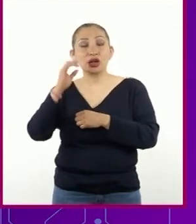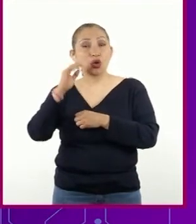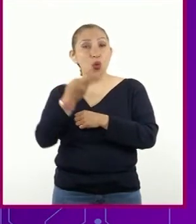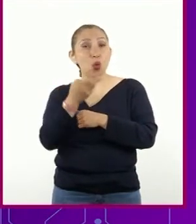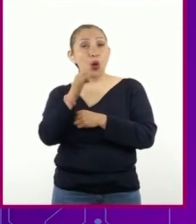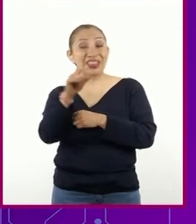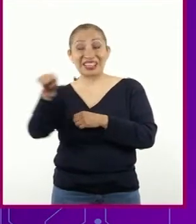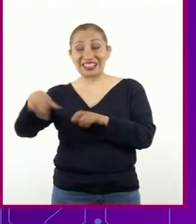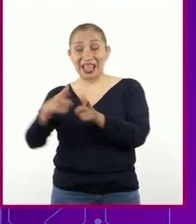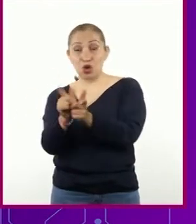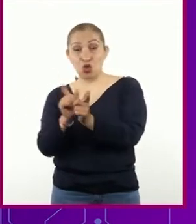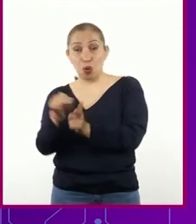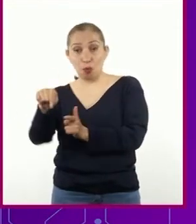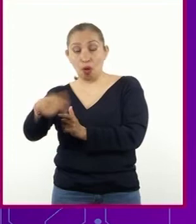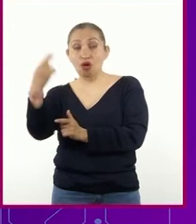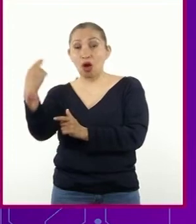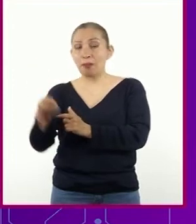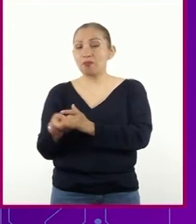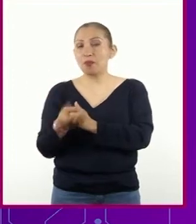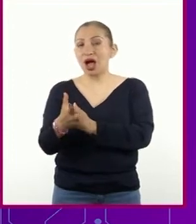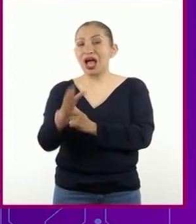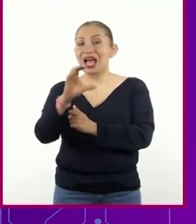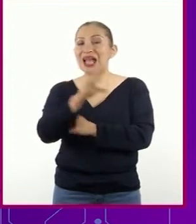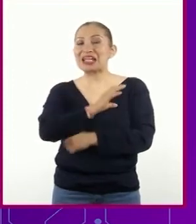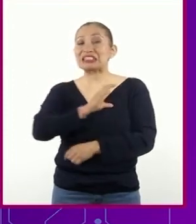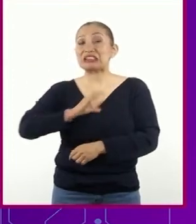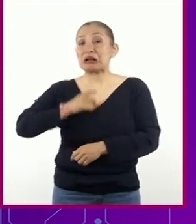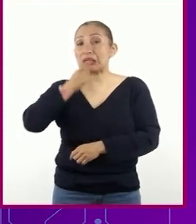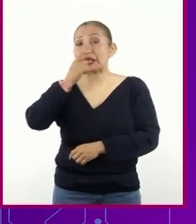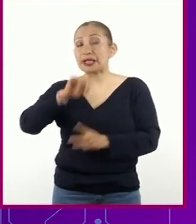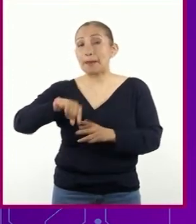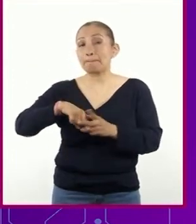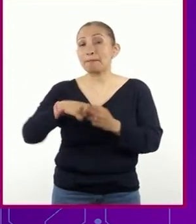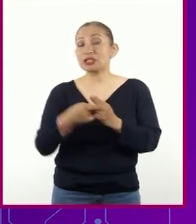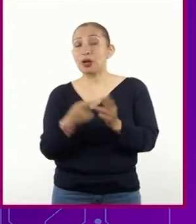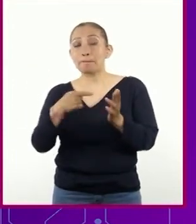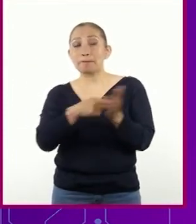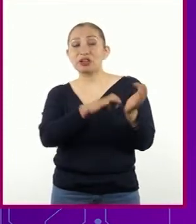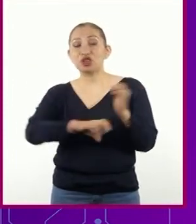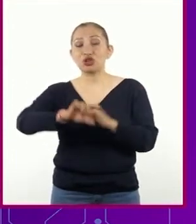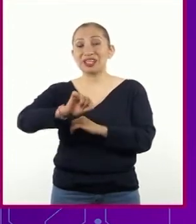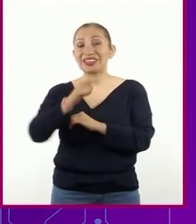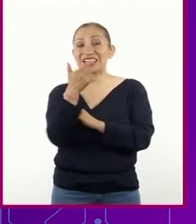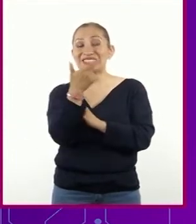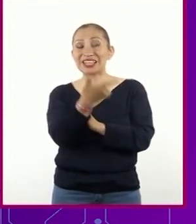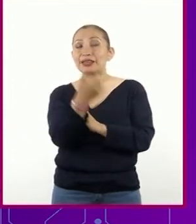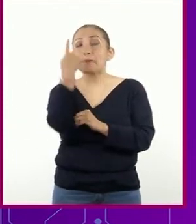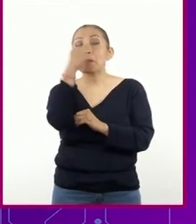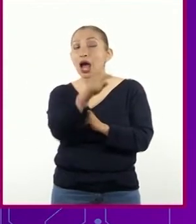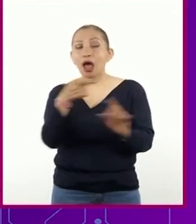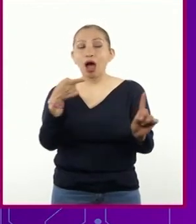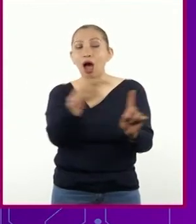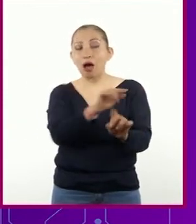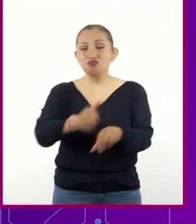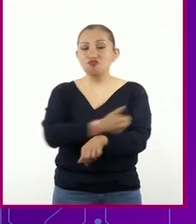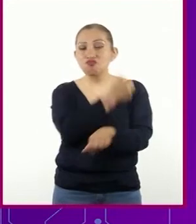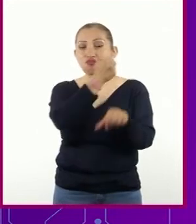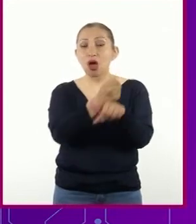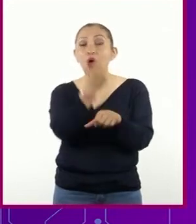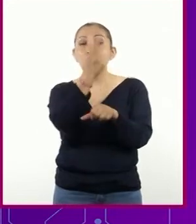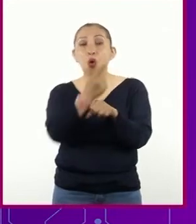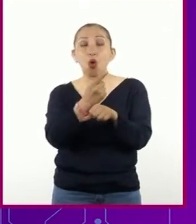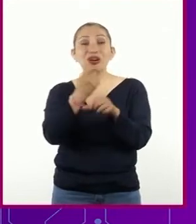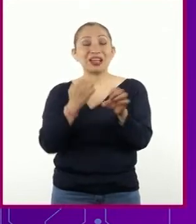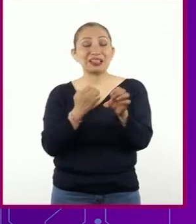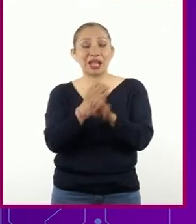grupo guerrillero, autodenominado cristiano, surge en 1987 con la finalidad de instaurar, un